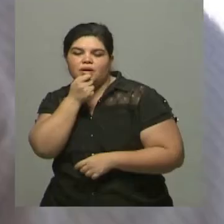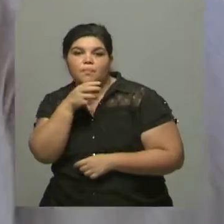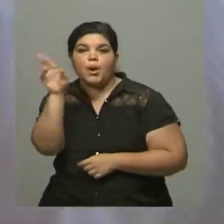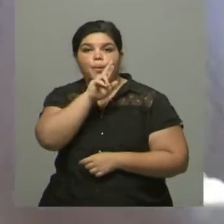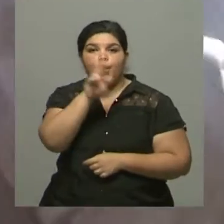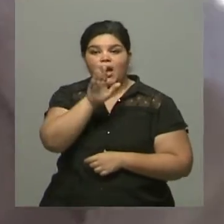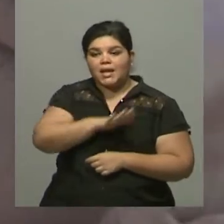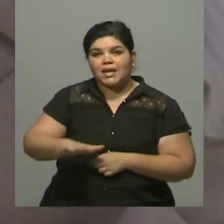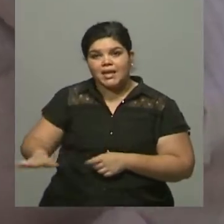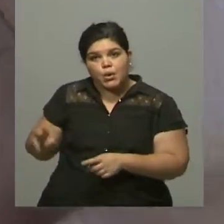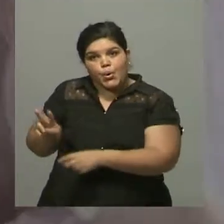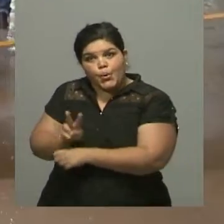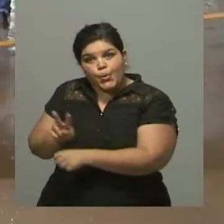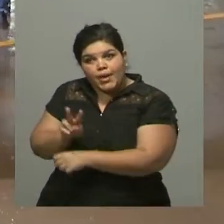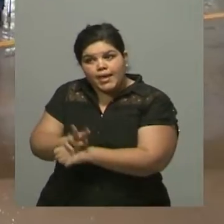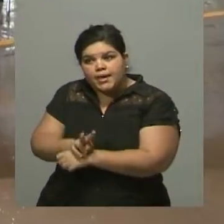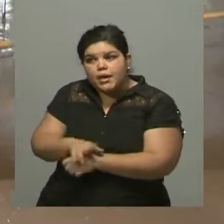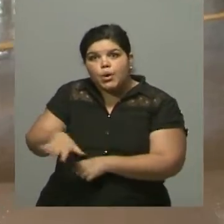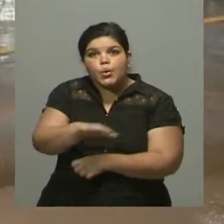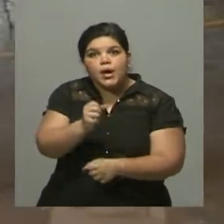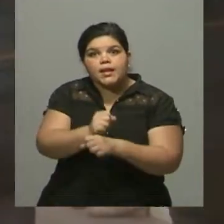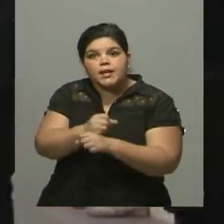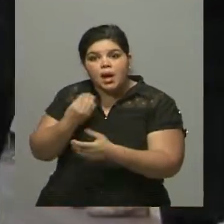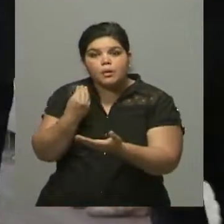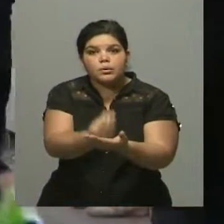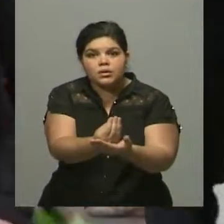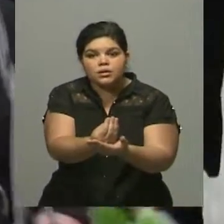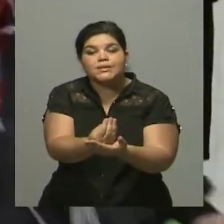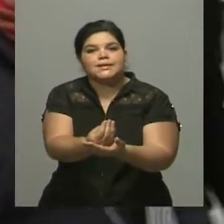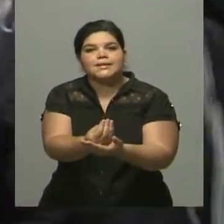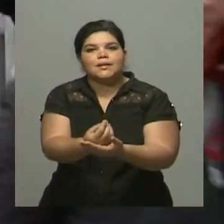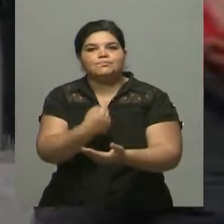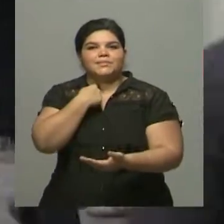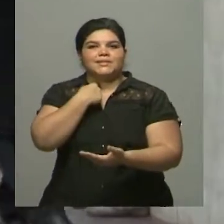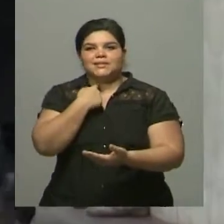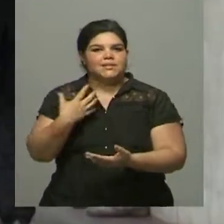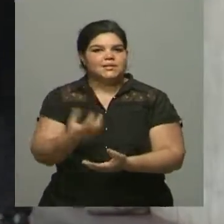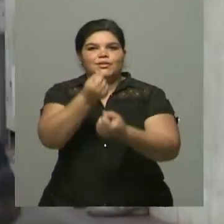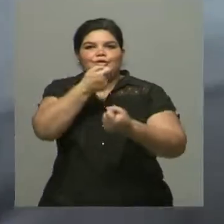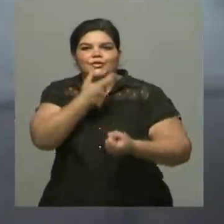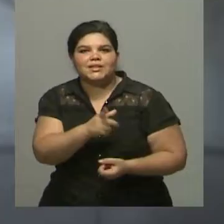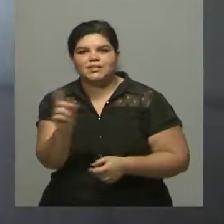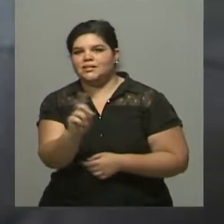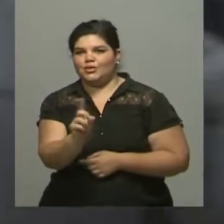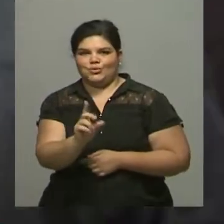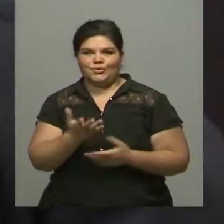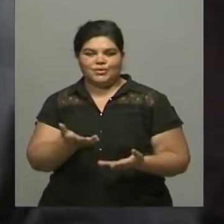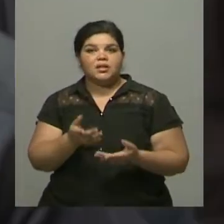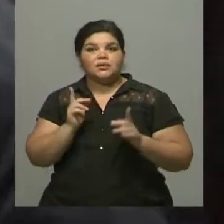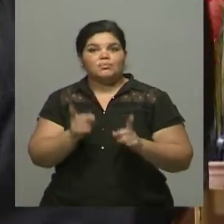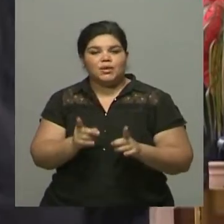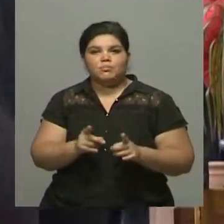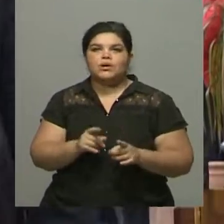cargo, a la hora de buscar un puesto de trabajo tienen menos posibilidades de conseguir un trabajo real porque el mercado laboral se ve